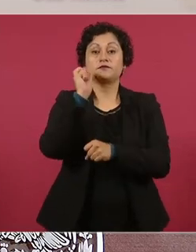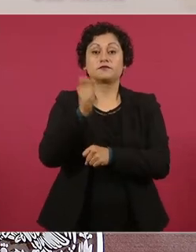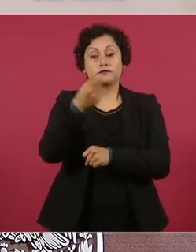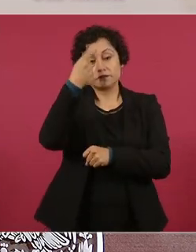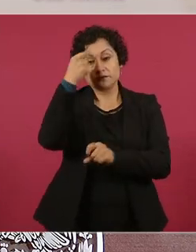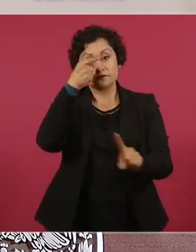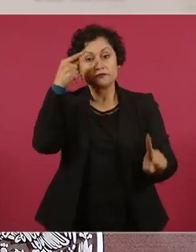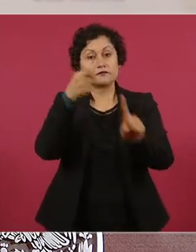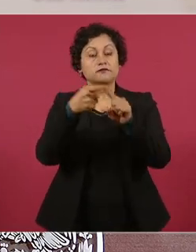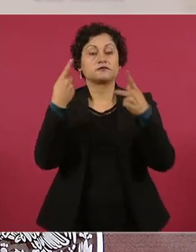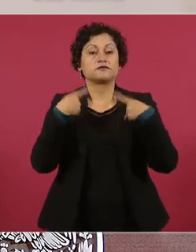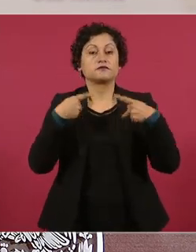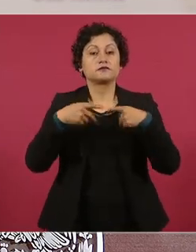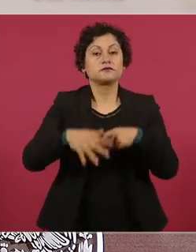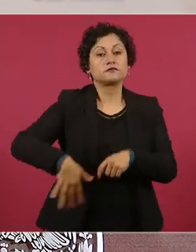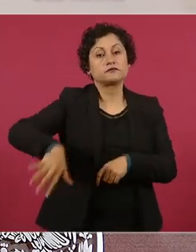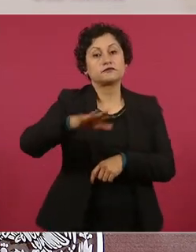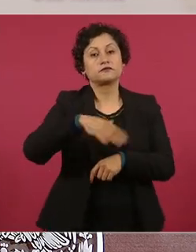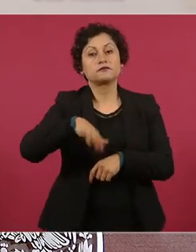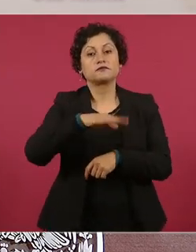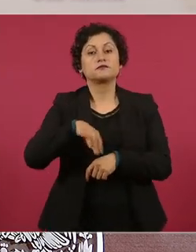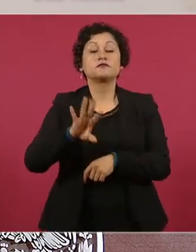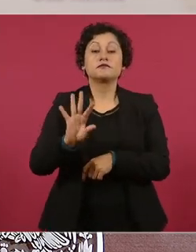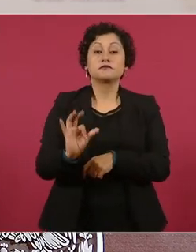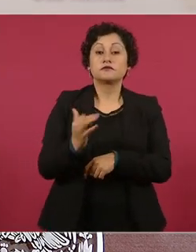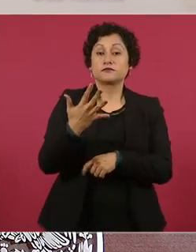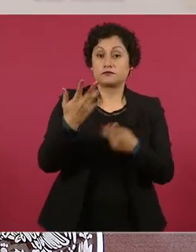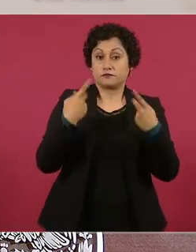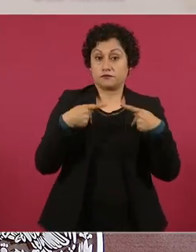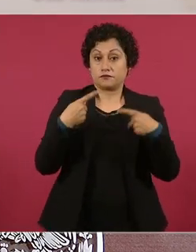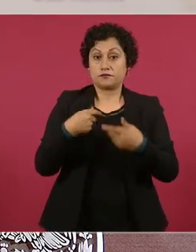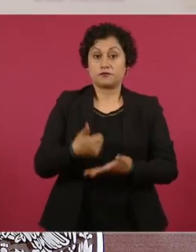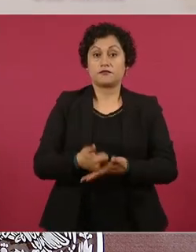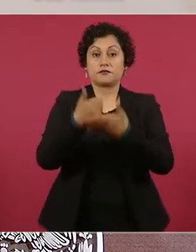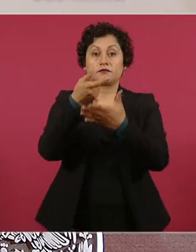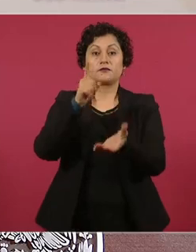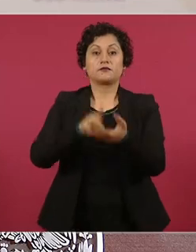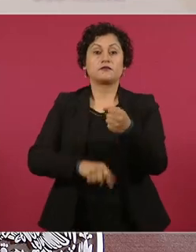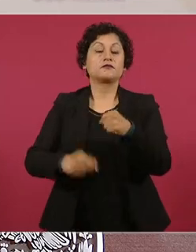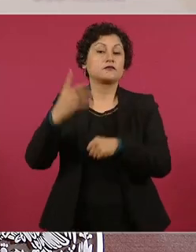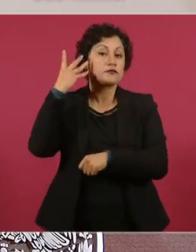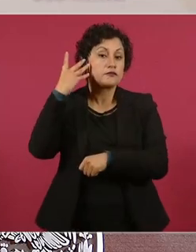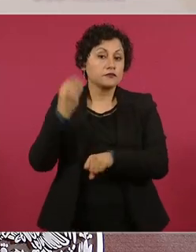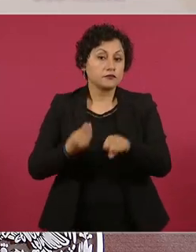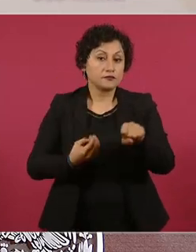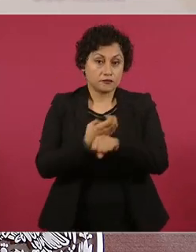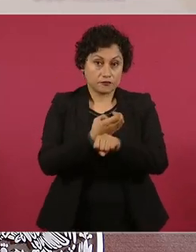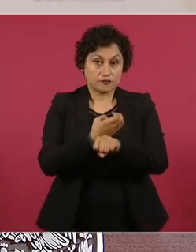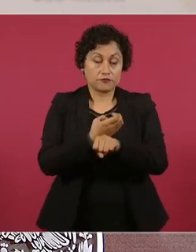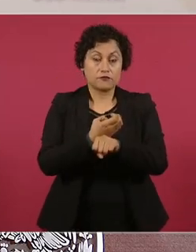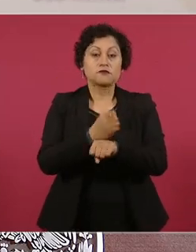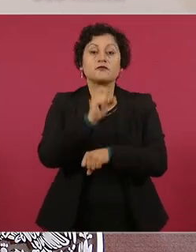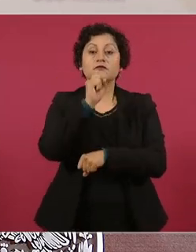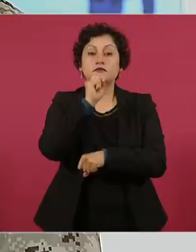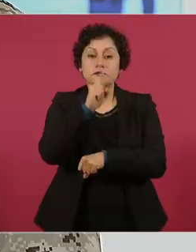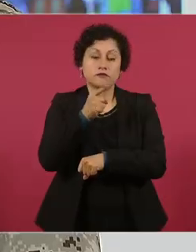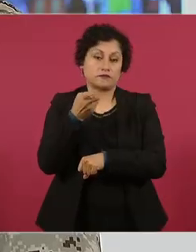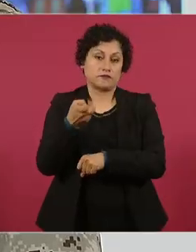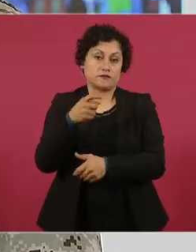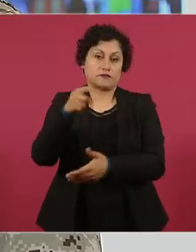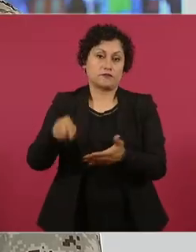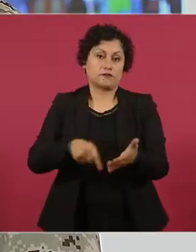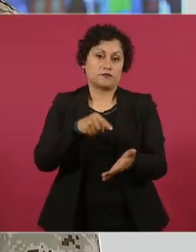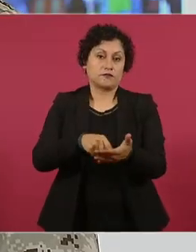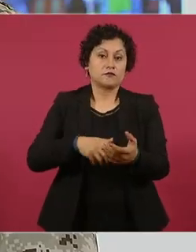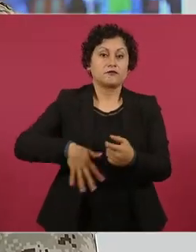personas se llevó a cabo con un efectivo de 45 elementos en el estado de Colima, se llevó a cabo una búsqueda y